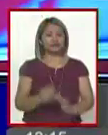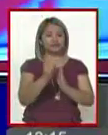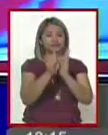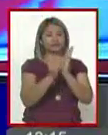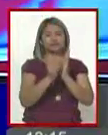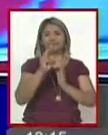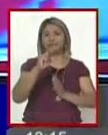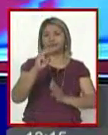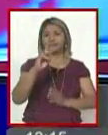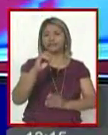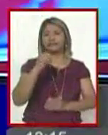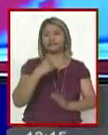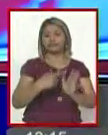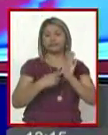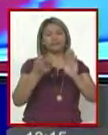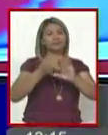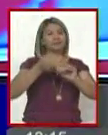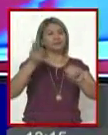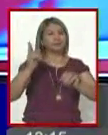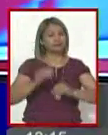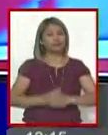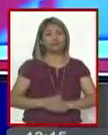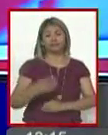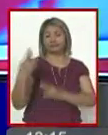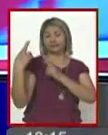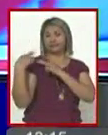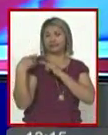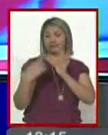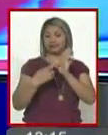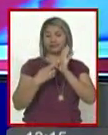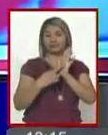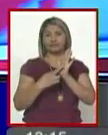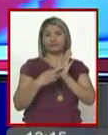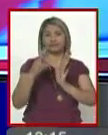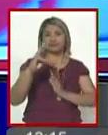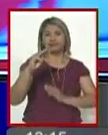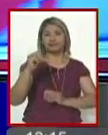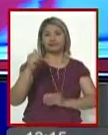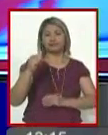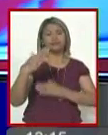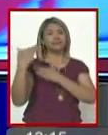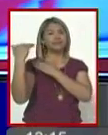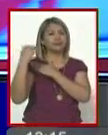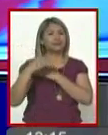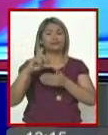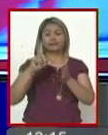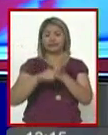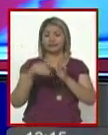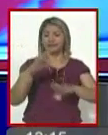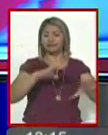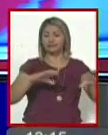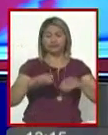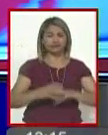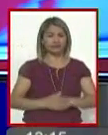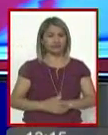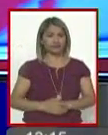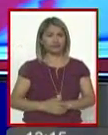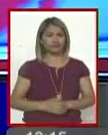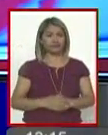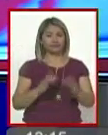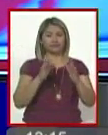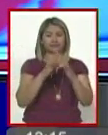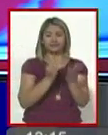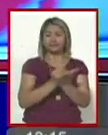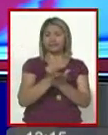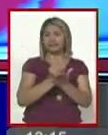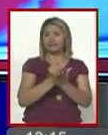El abogado Mauricio Romero presentó su renuncia al cargo de representante de la magistratura en Santa Cruz luego de hacerse hecho virales